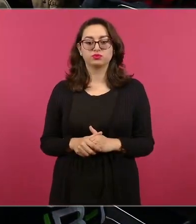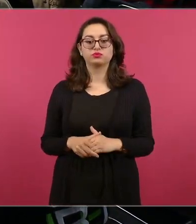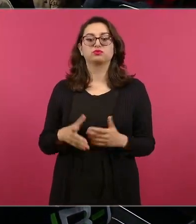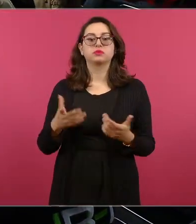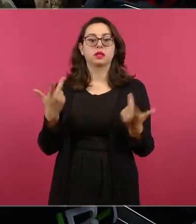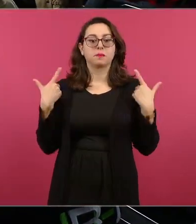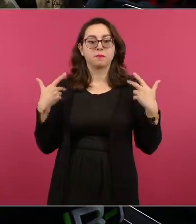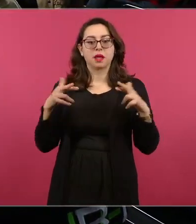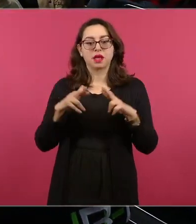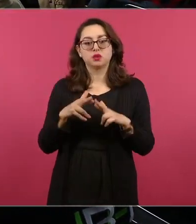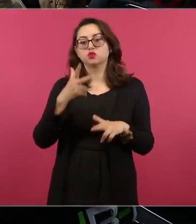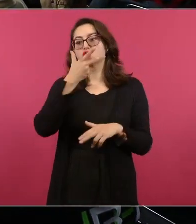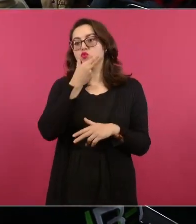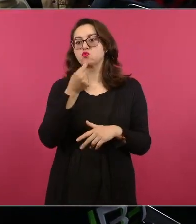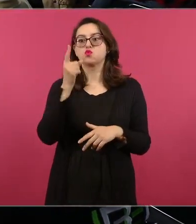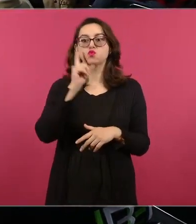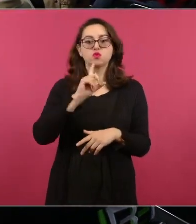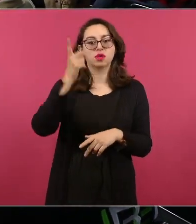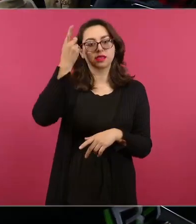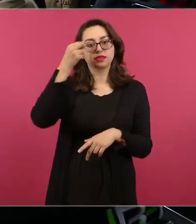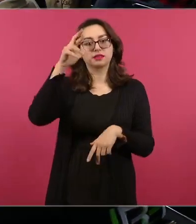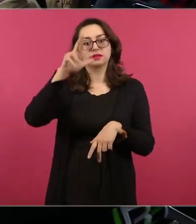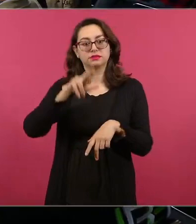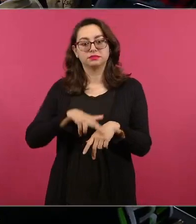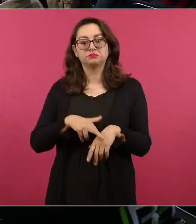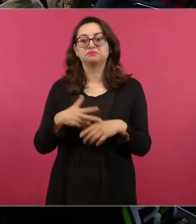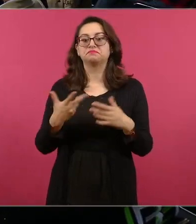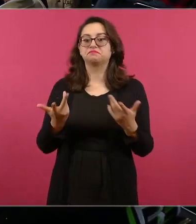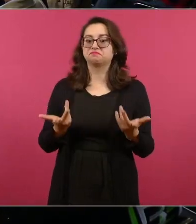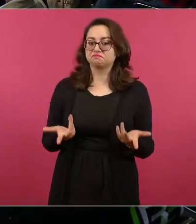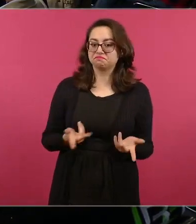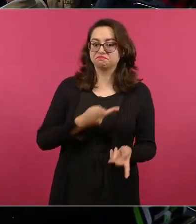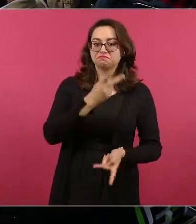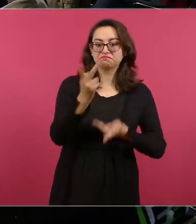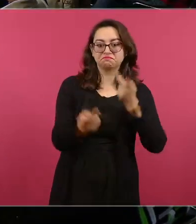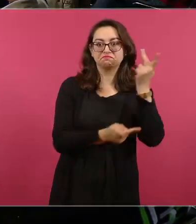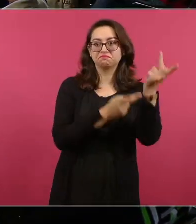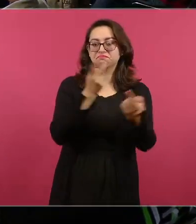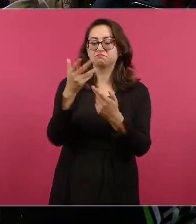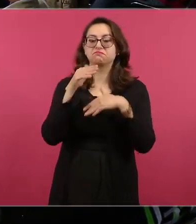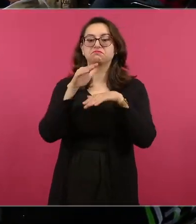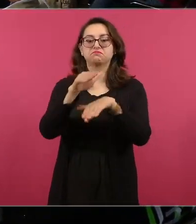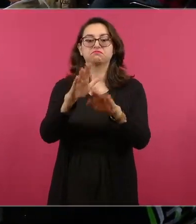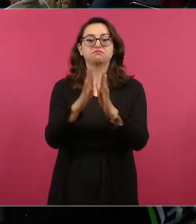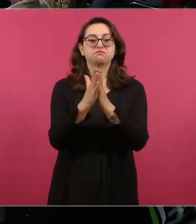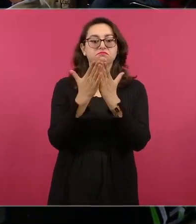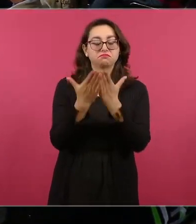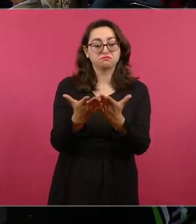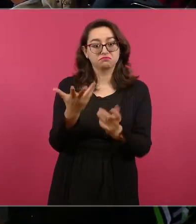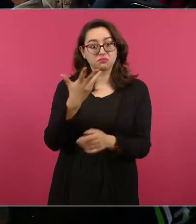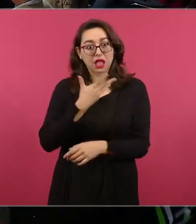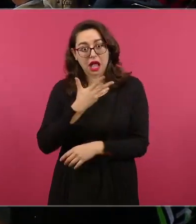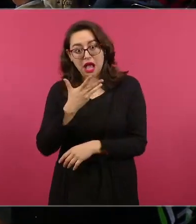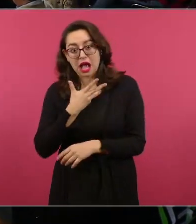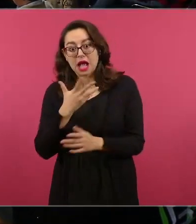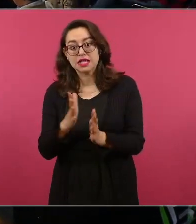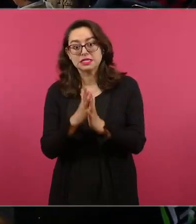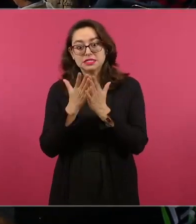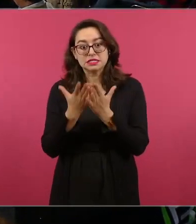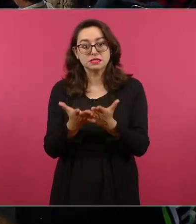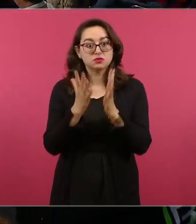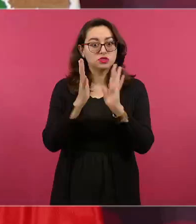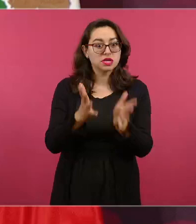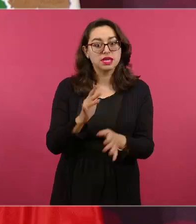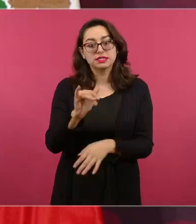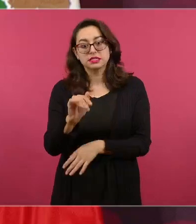escuelas. Y ahí les vamos a preguntar sobre los libros también, si ya tienen los